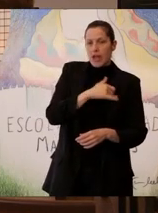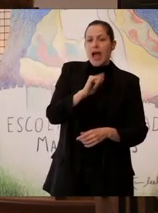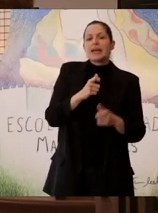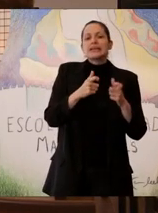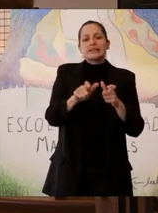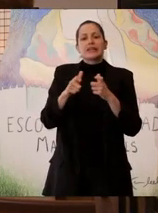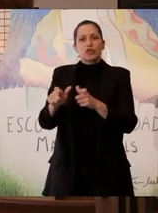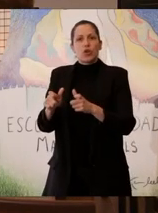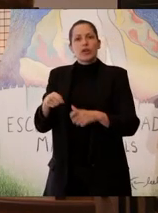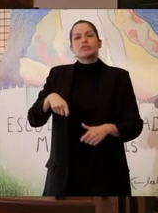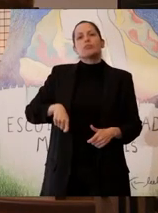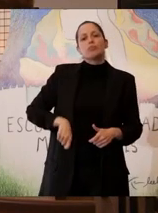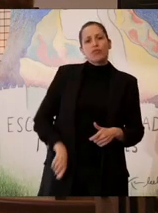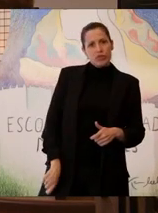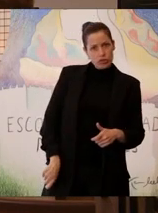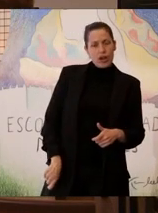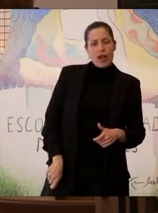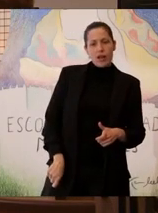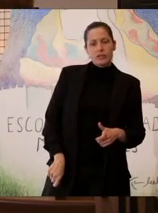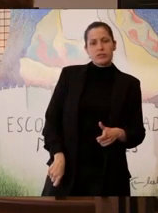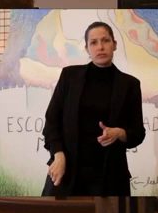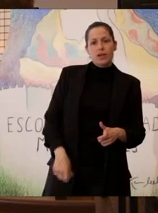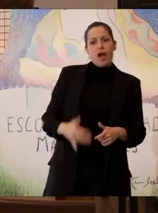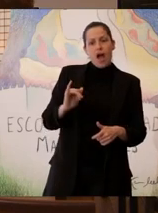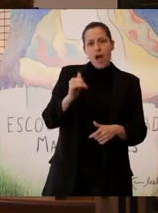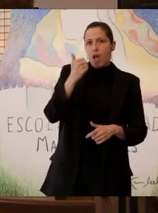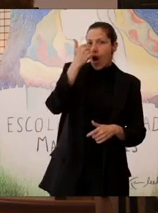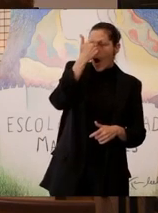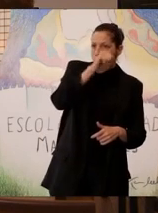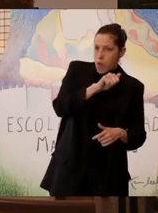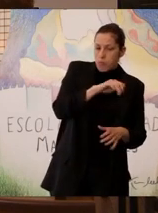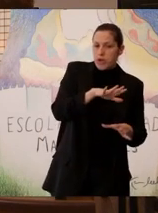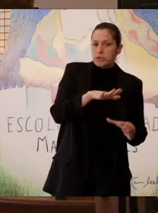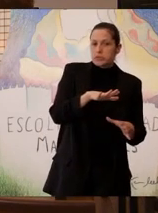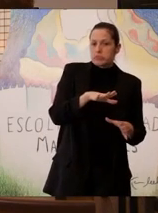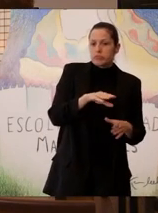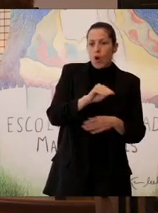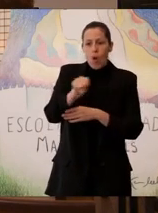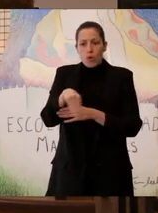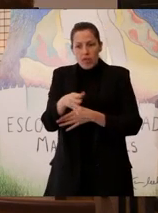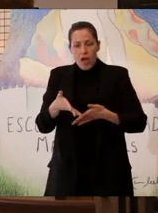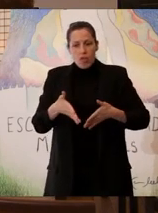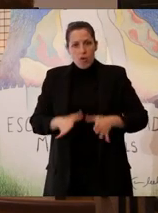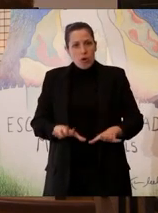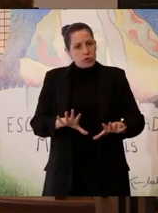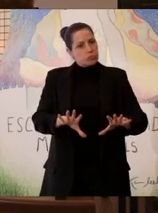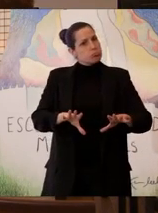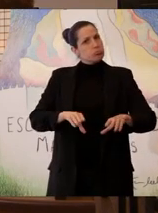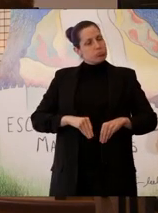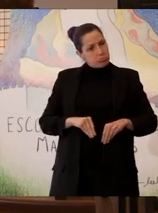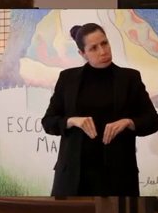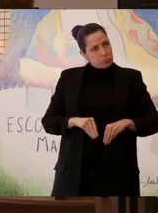profesionales donde el que los varones cojan la excedencia por cuidado de hijos está mal visto. Pero si usted va a